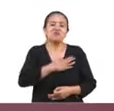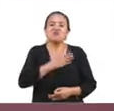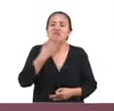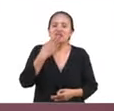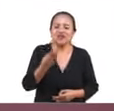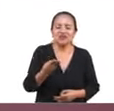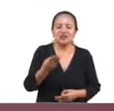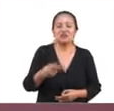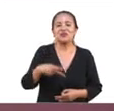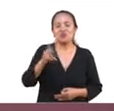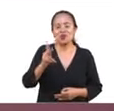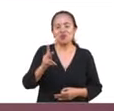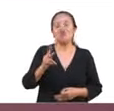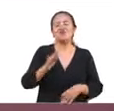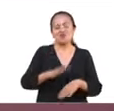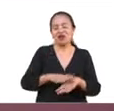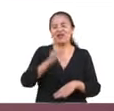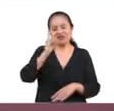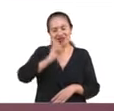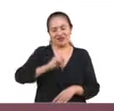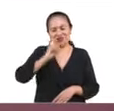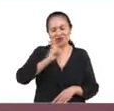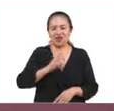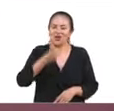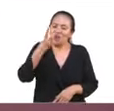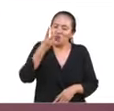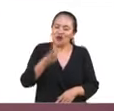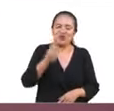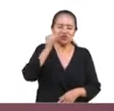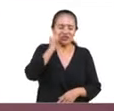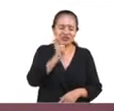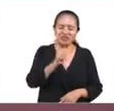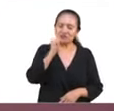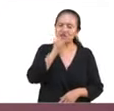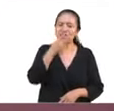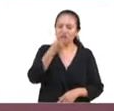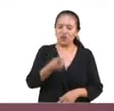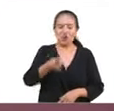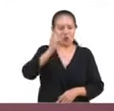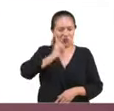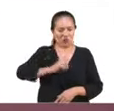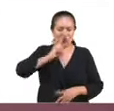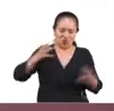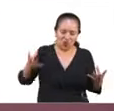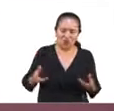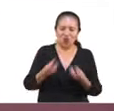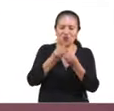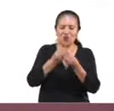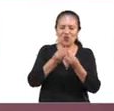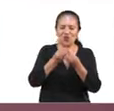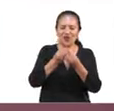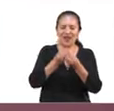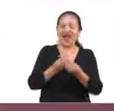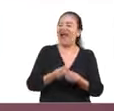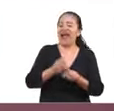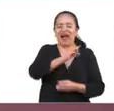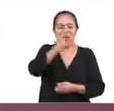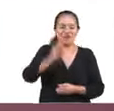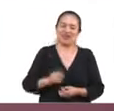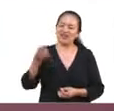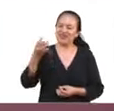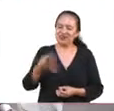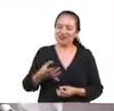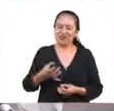bienestar también de las mujeres. Y por eso siempre vamos a decir, mujeres unidas jamás serán